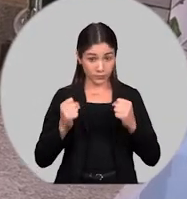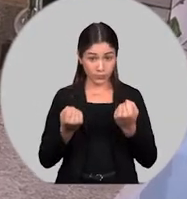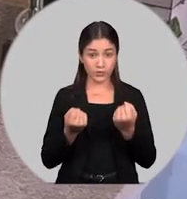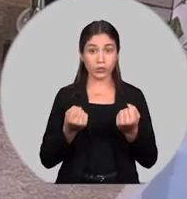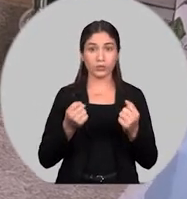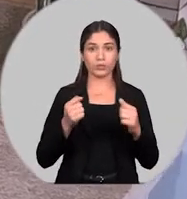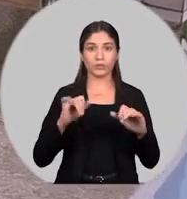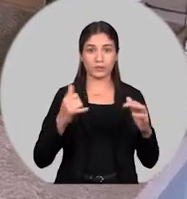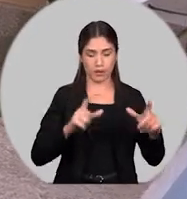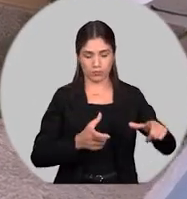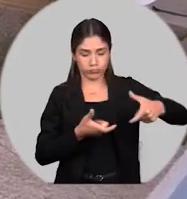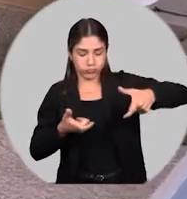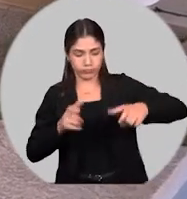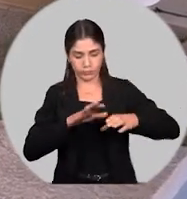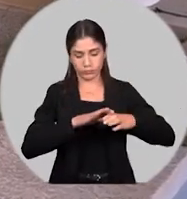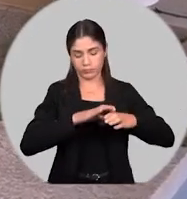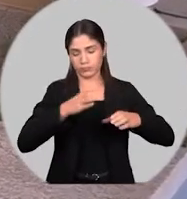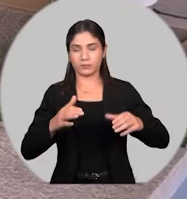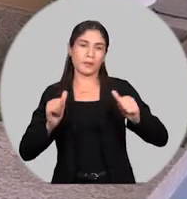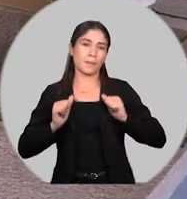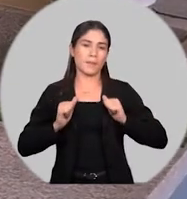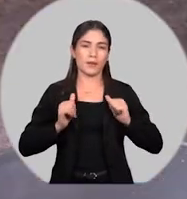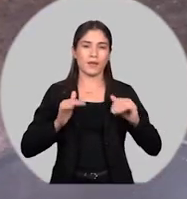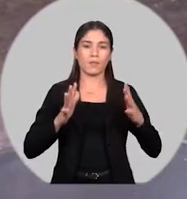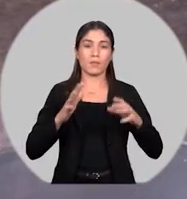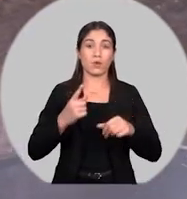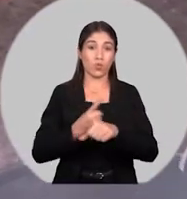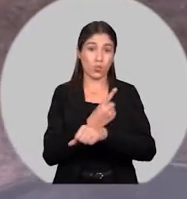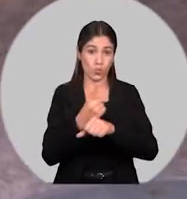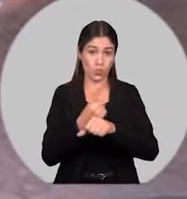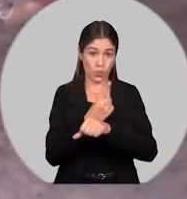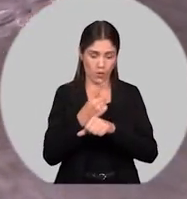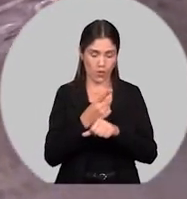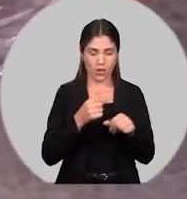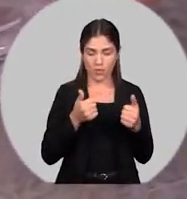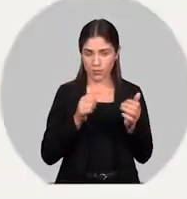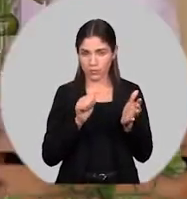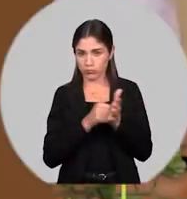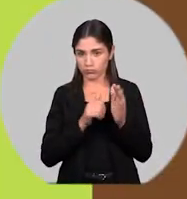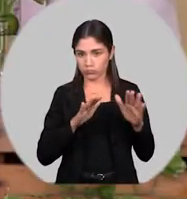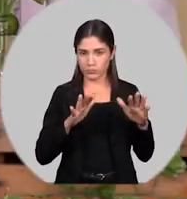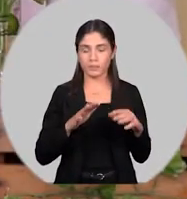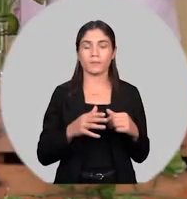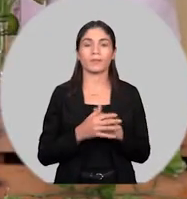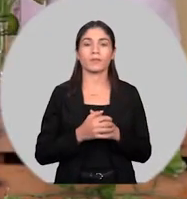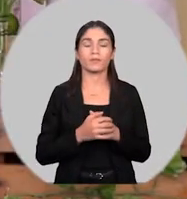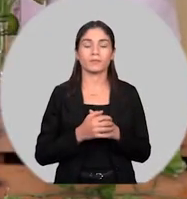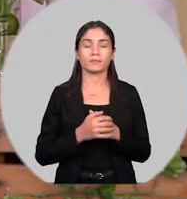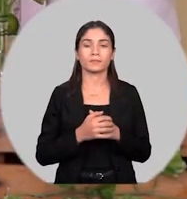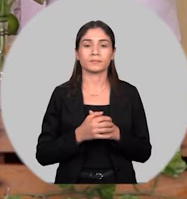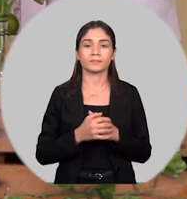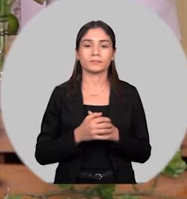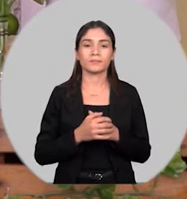la torta ya desmoldada, esperamos una hora aproximadamente que esté. Primero le sacamos la